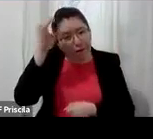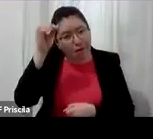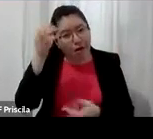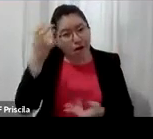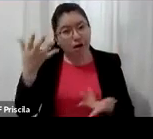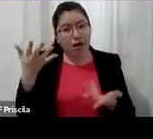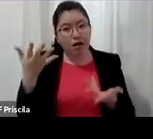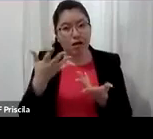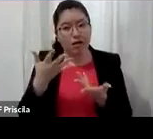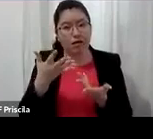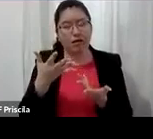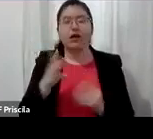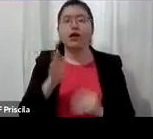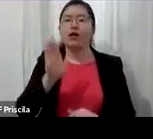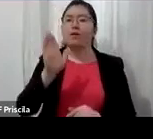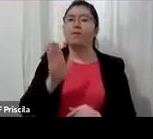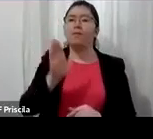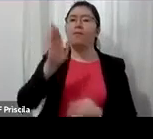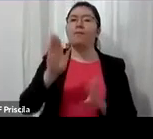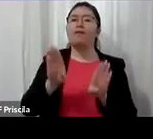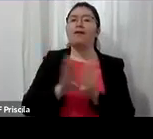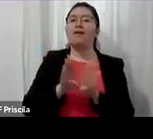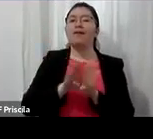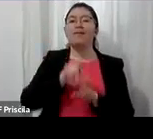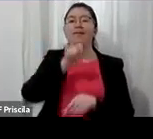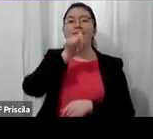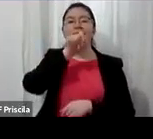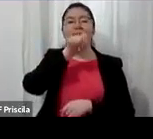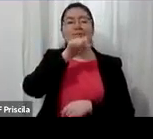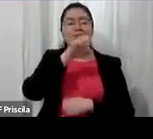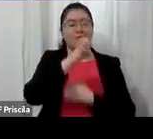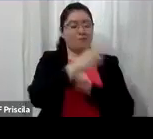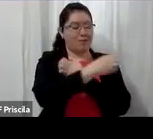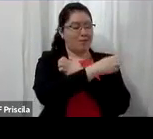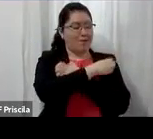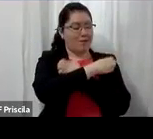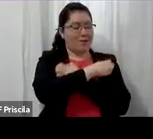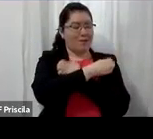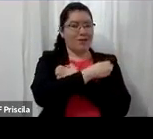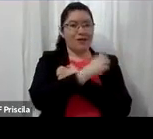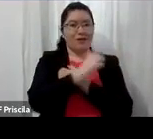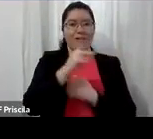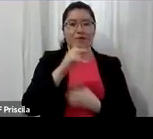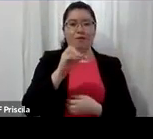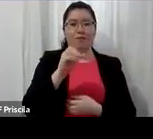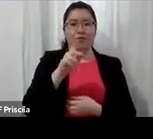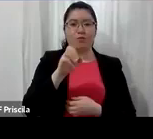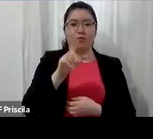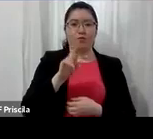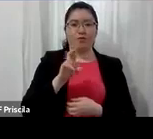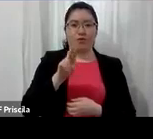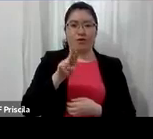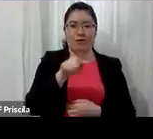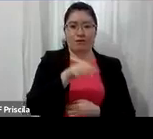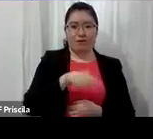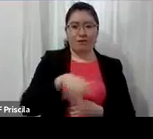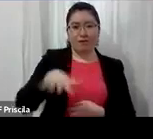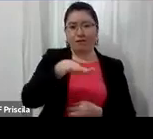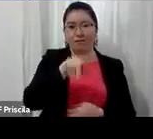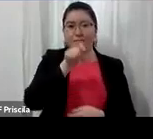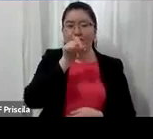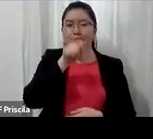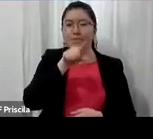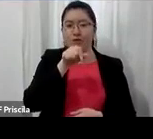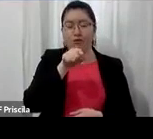que es como lo mismo que pasa con la educación, educación popular, ¿no? Que muchas hablamos de educación para la paz o muchas personas